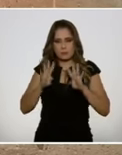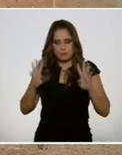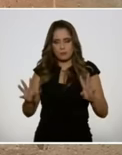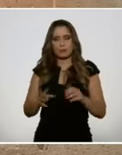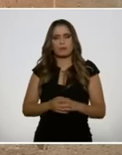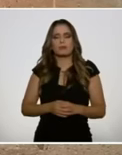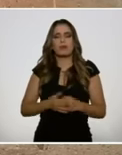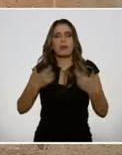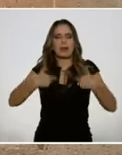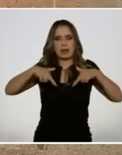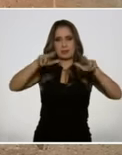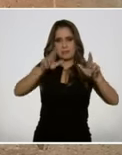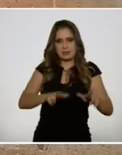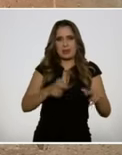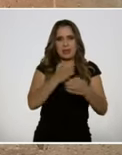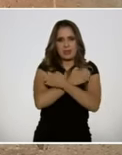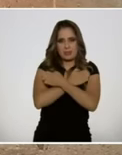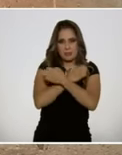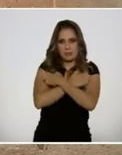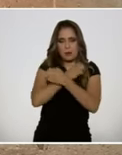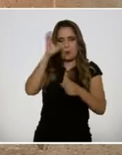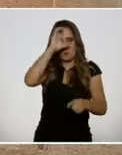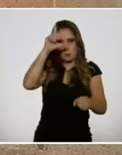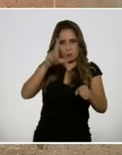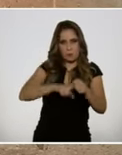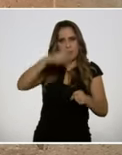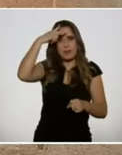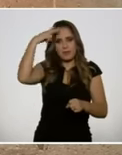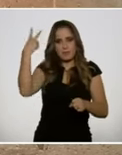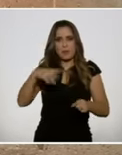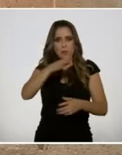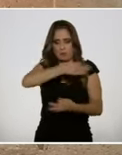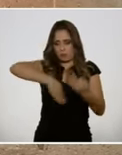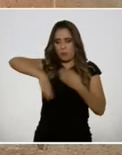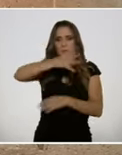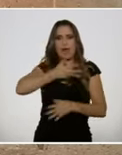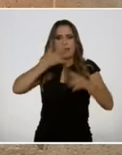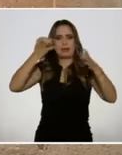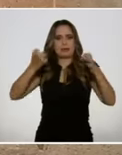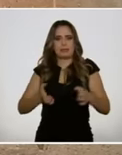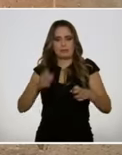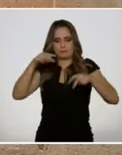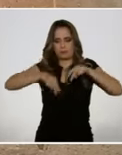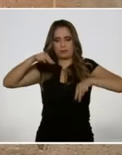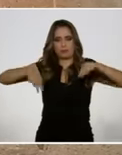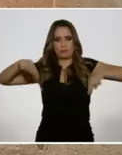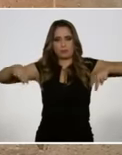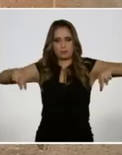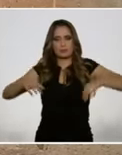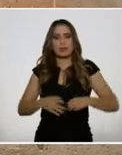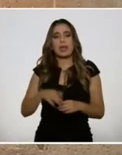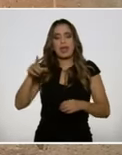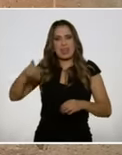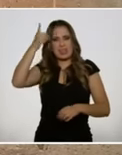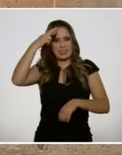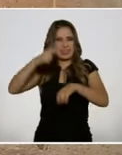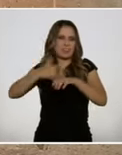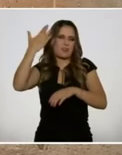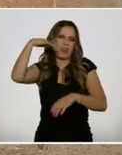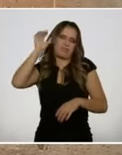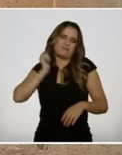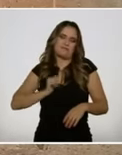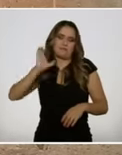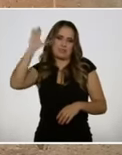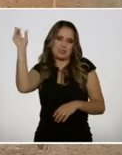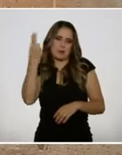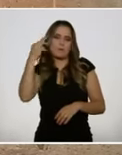México y los representantes de la educación y la cultura nacional estaban presentes. El futuro rector de la UNAM, Manuel Gómez